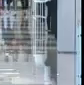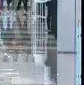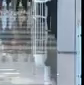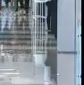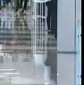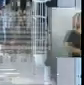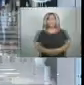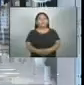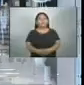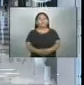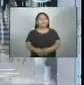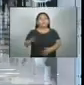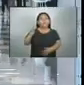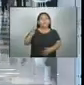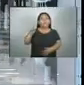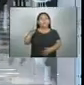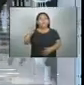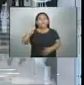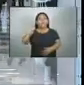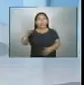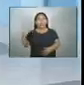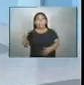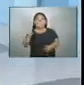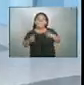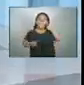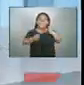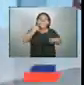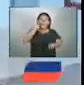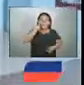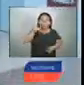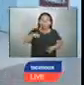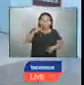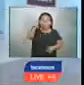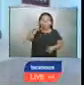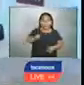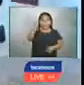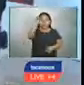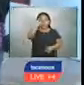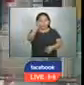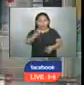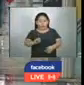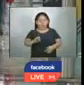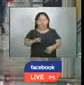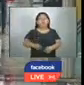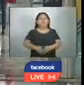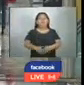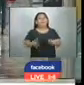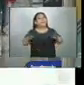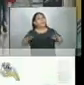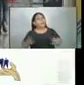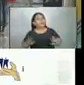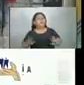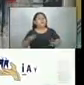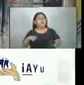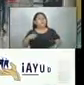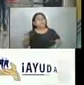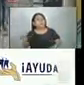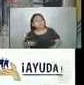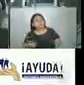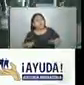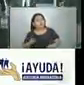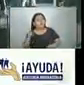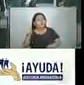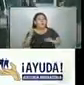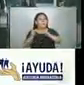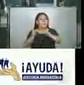ha recibido 2.4 millones de turistas hasta octubre del 2022. Sin embargo, continúa sin llegar a los